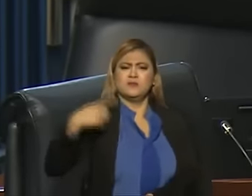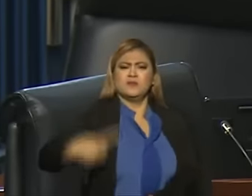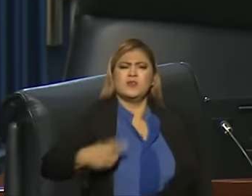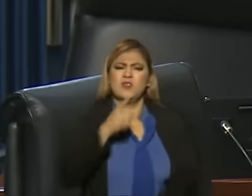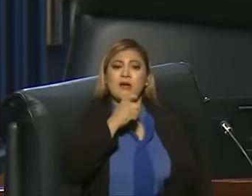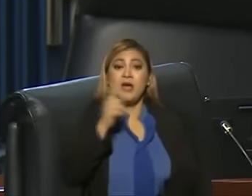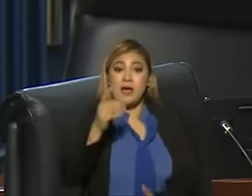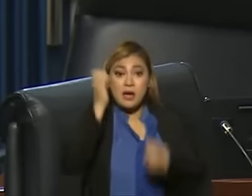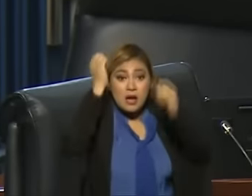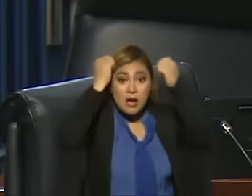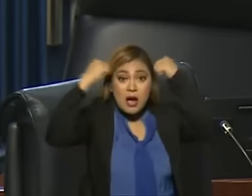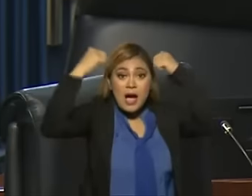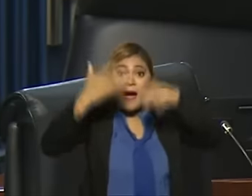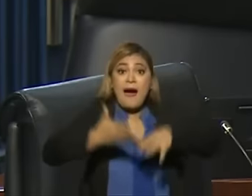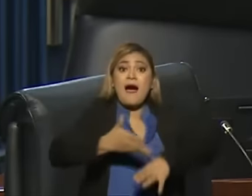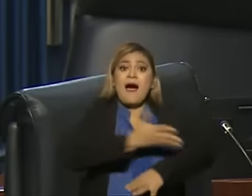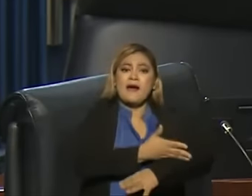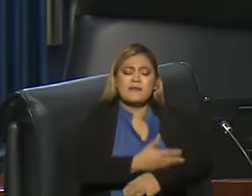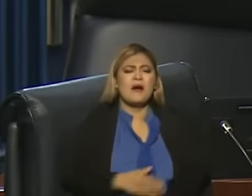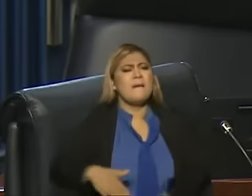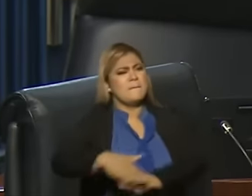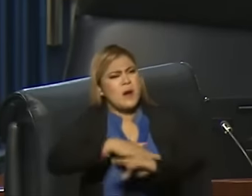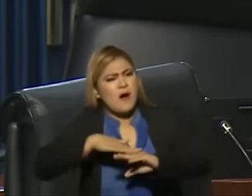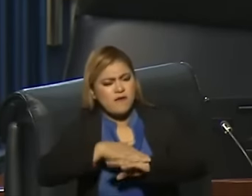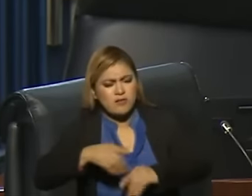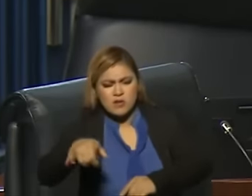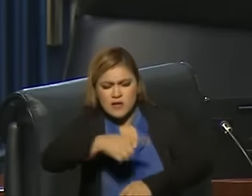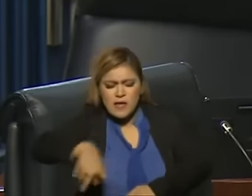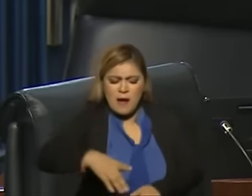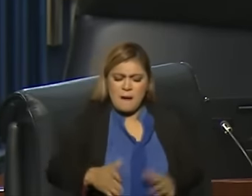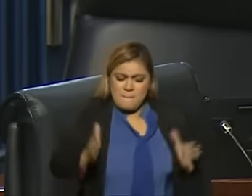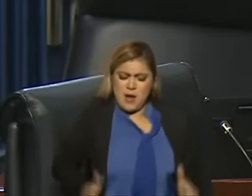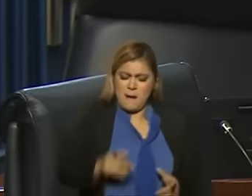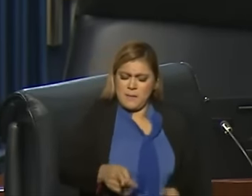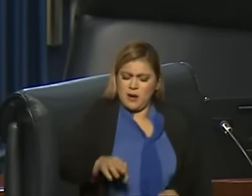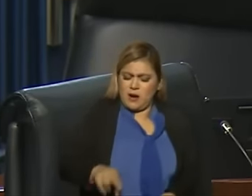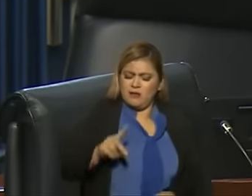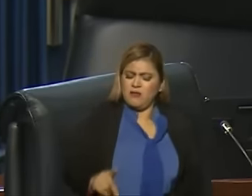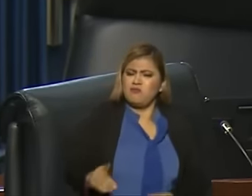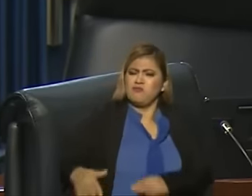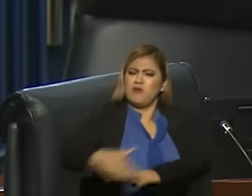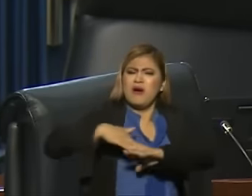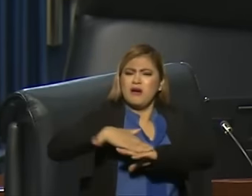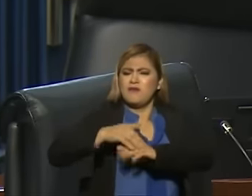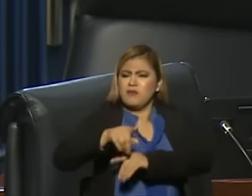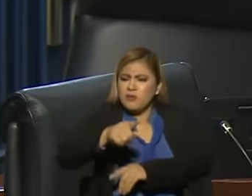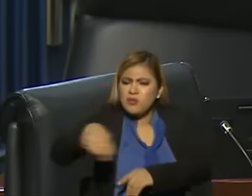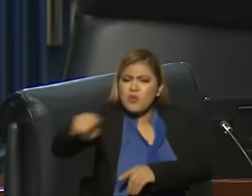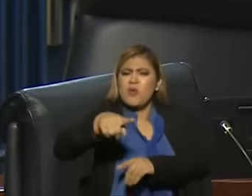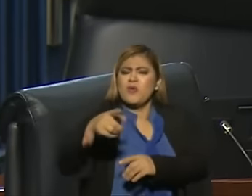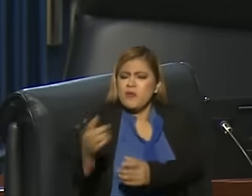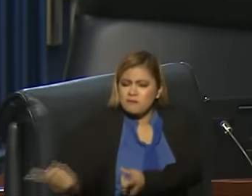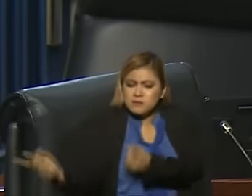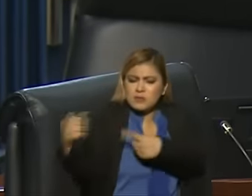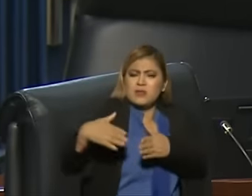Y esta es una bancada PRD que pidió la devolución del